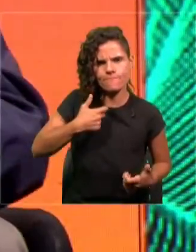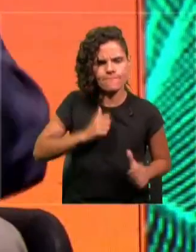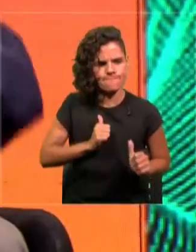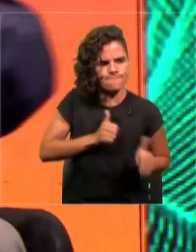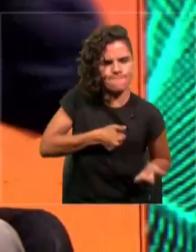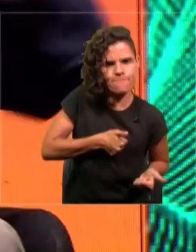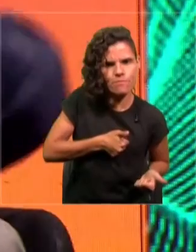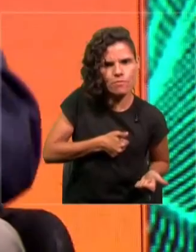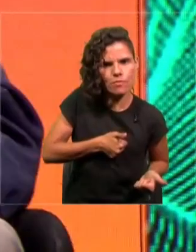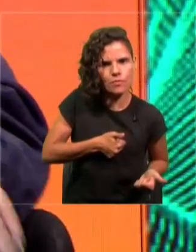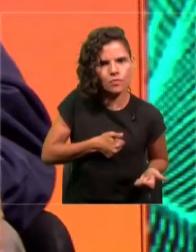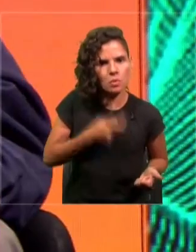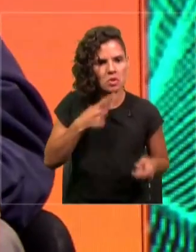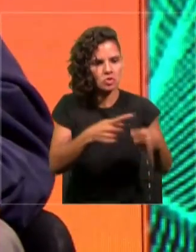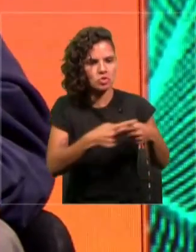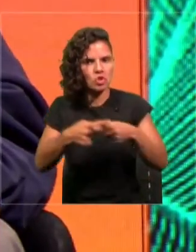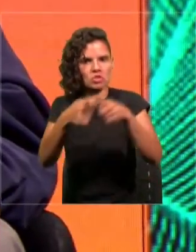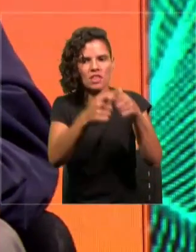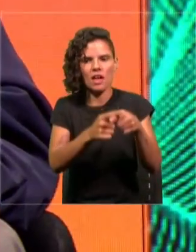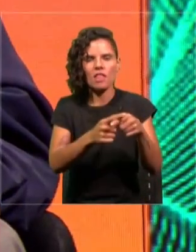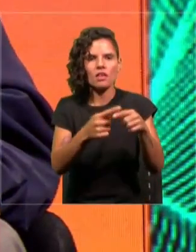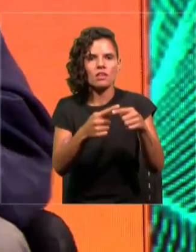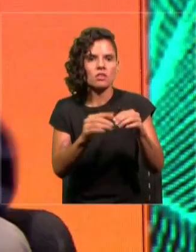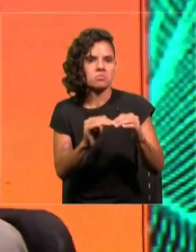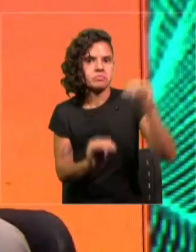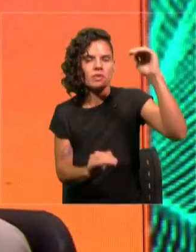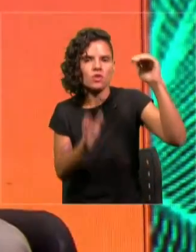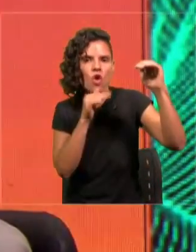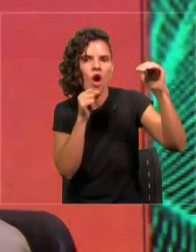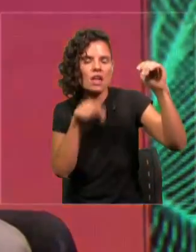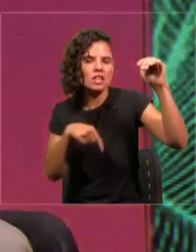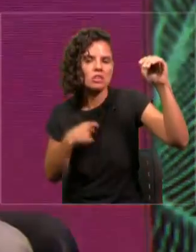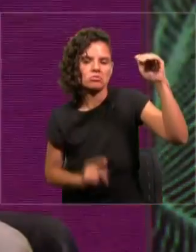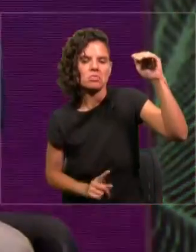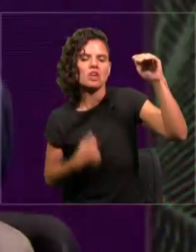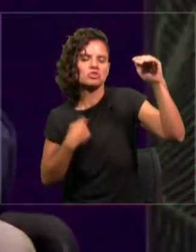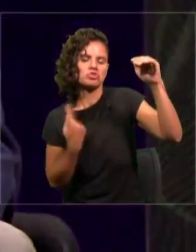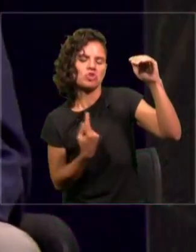Porque no hay clases sociales, está la movilidad social vertical y eso es cuestión mía.